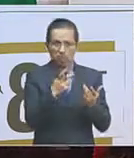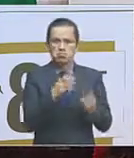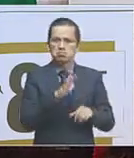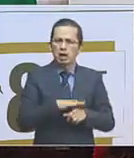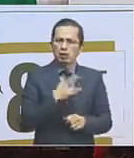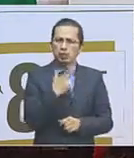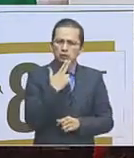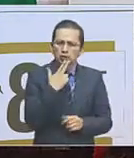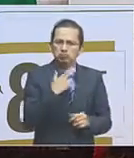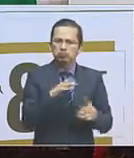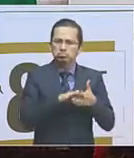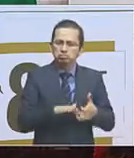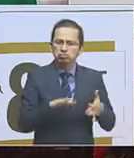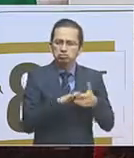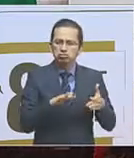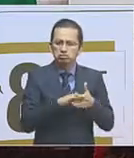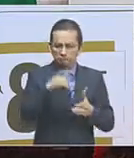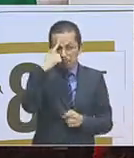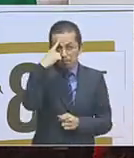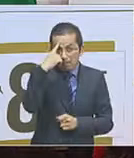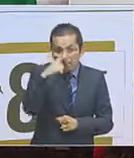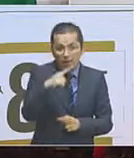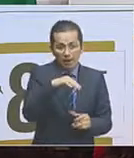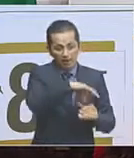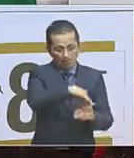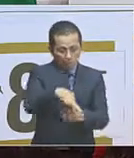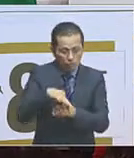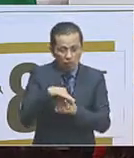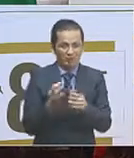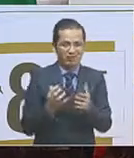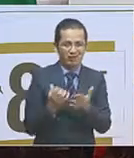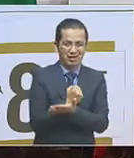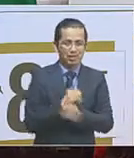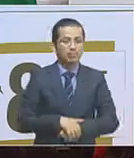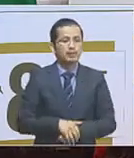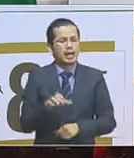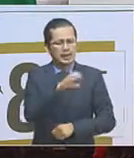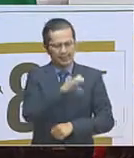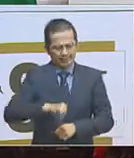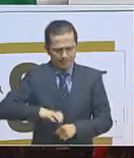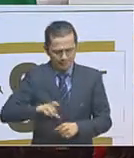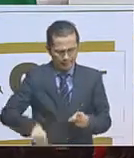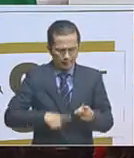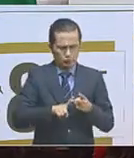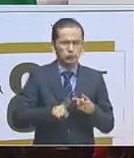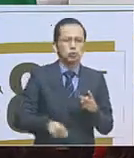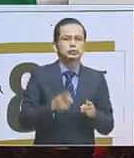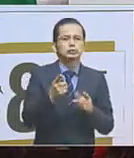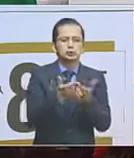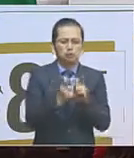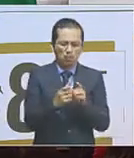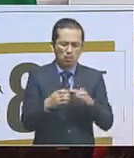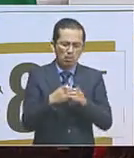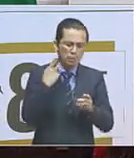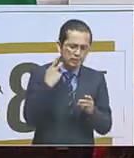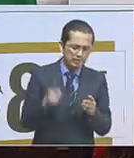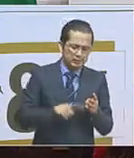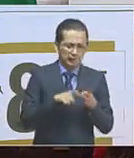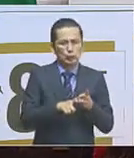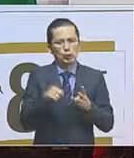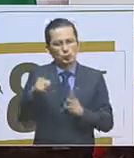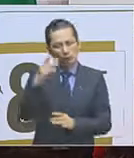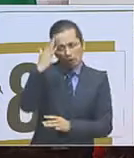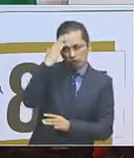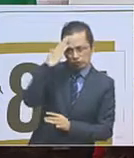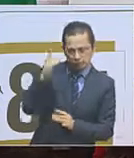electorales tanto candidatos candidatas partidos autoridades y ciudadanía se encuentran en